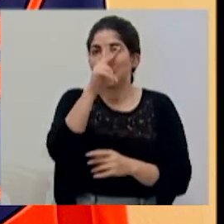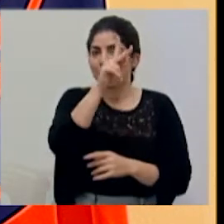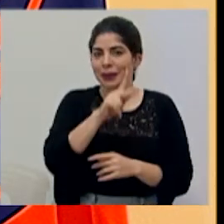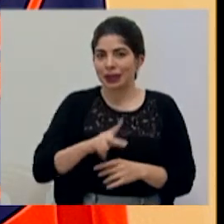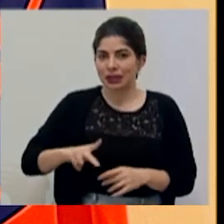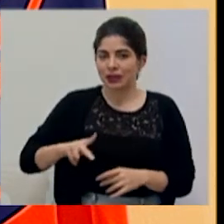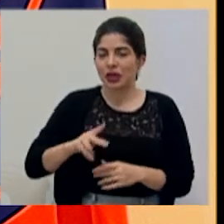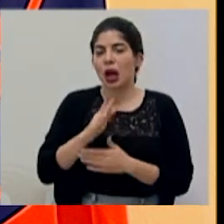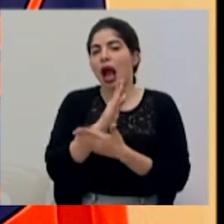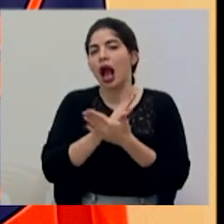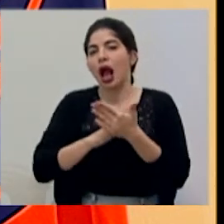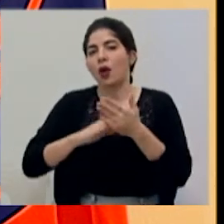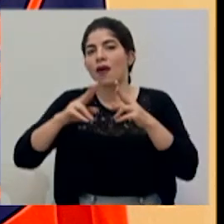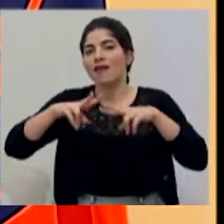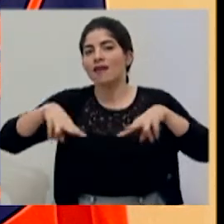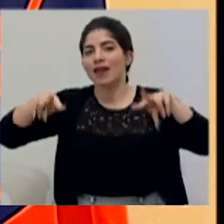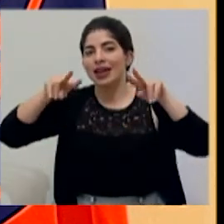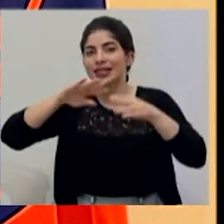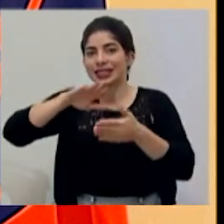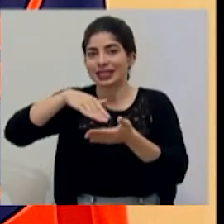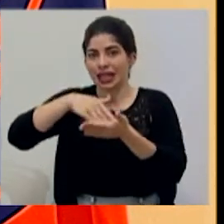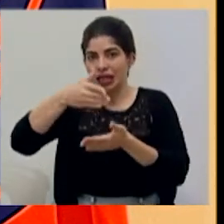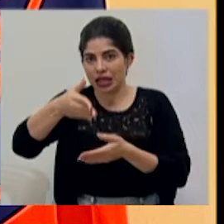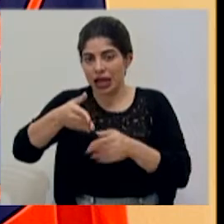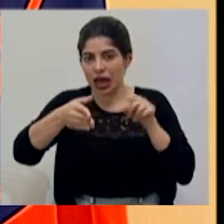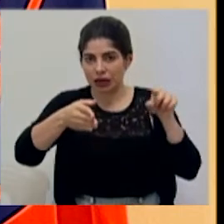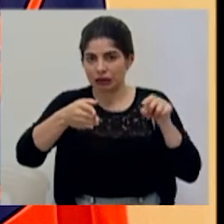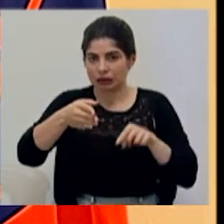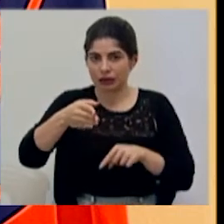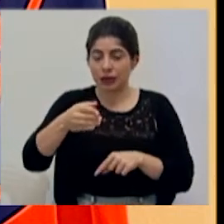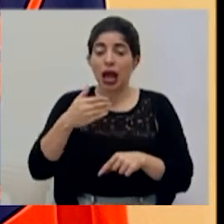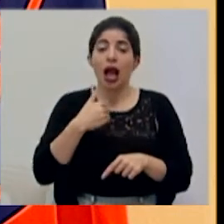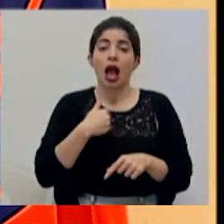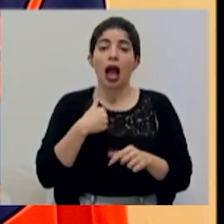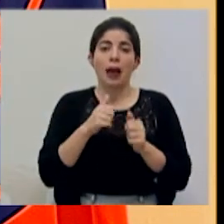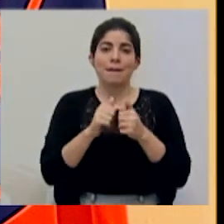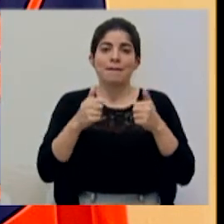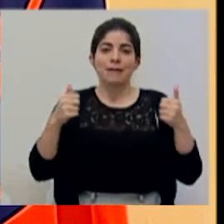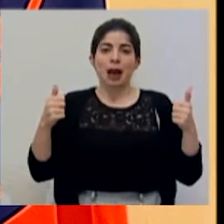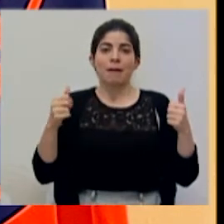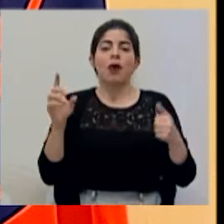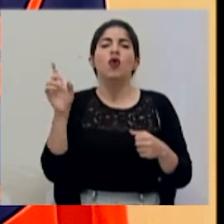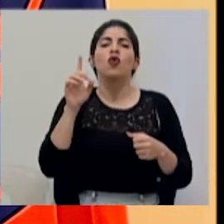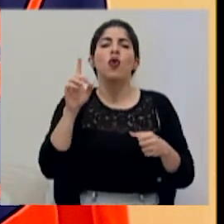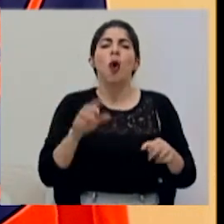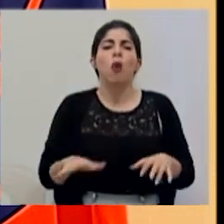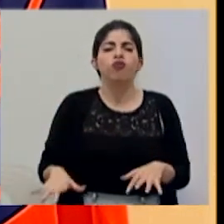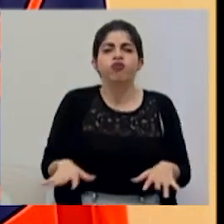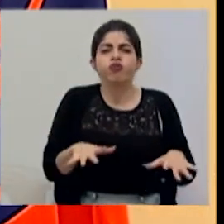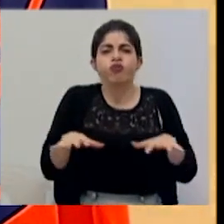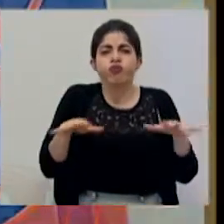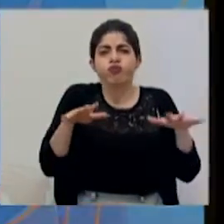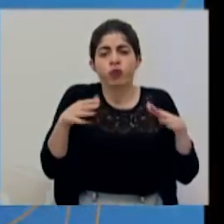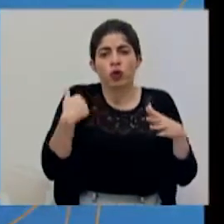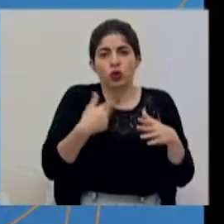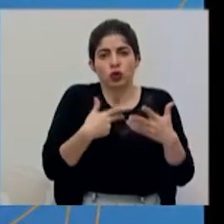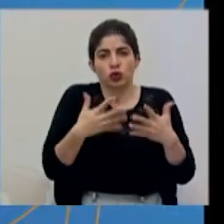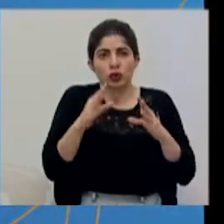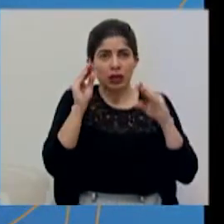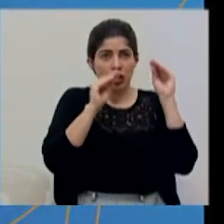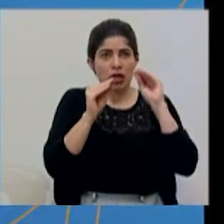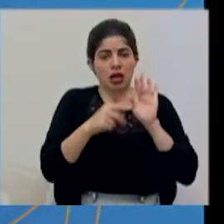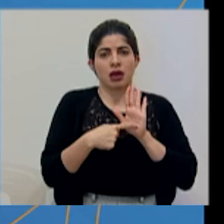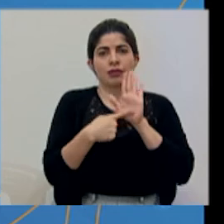del Valle Central. Hay un mapa de inundaciones que hemos preparado. De